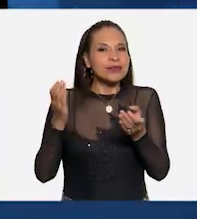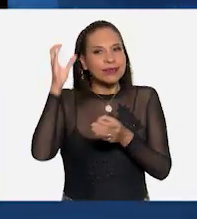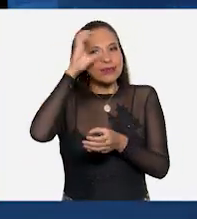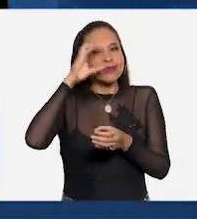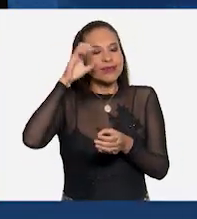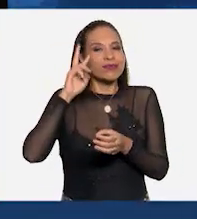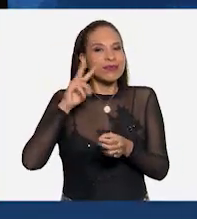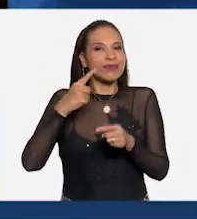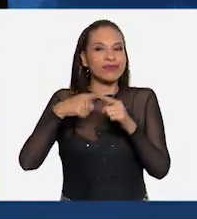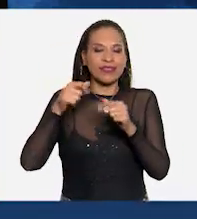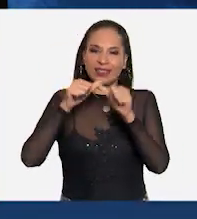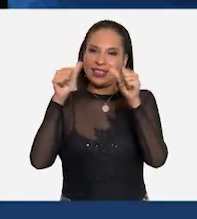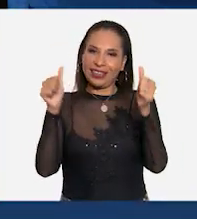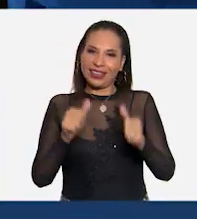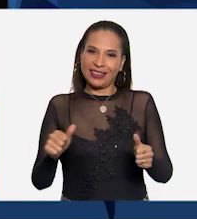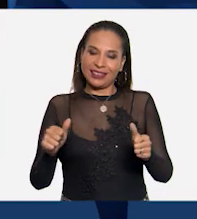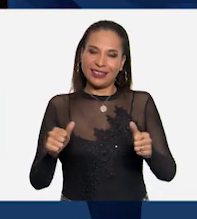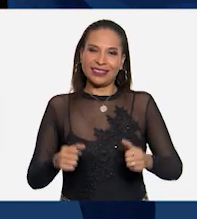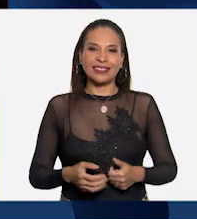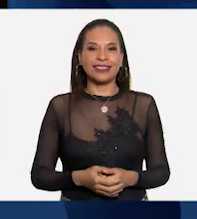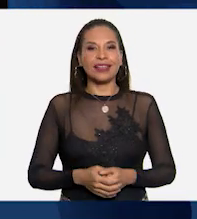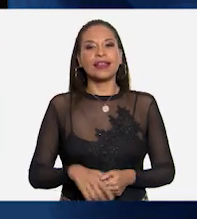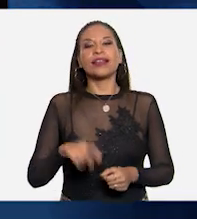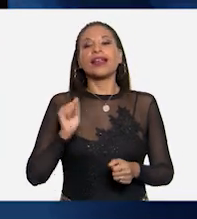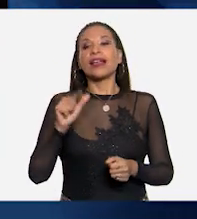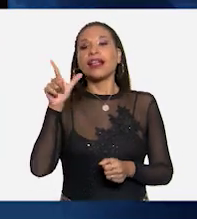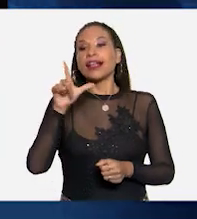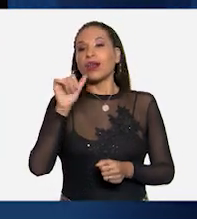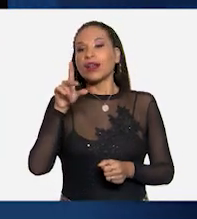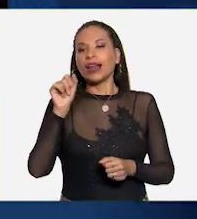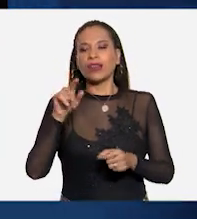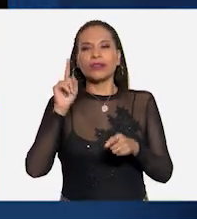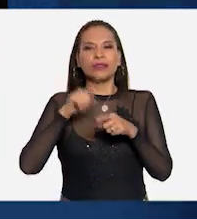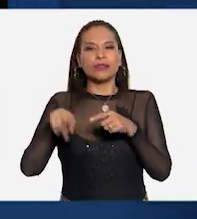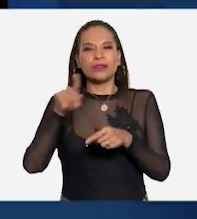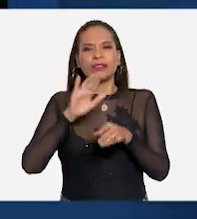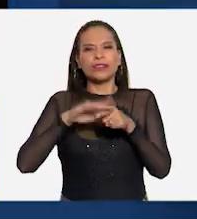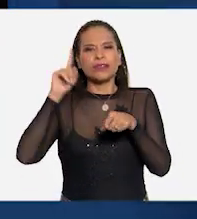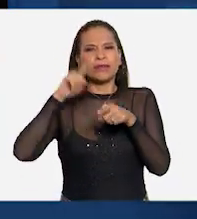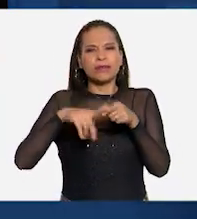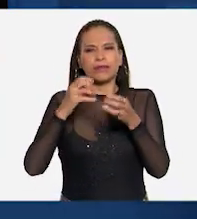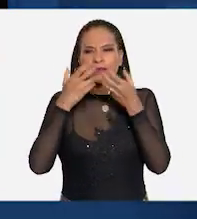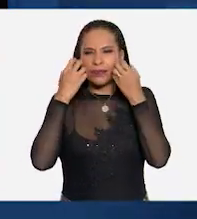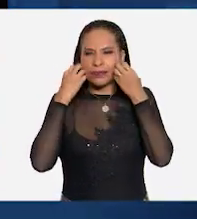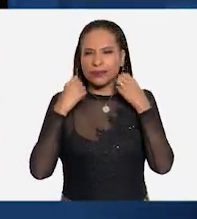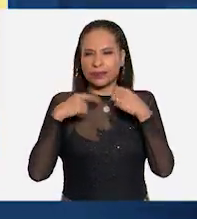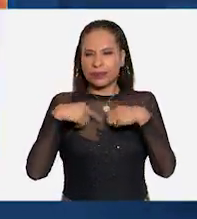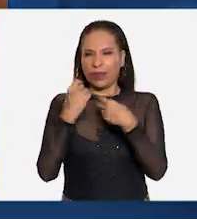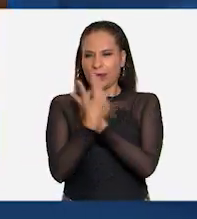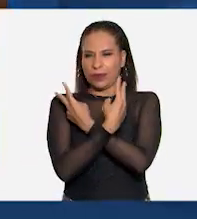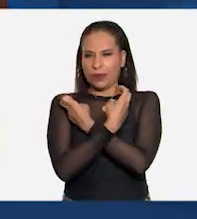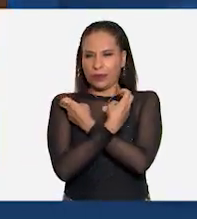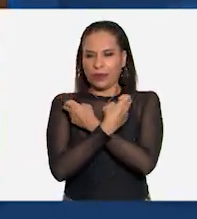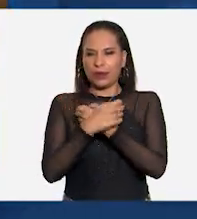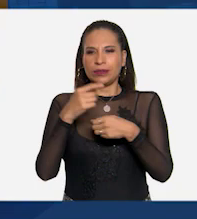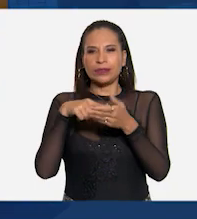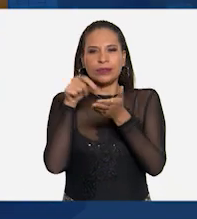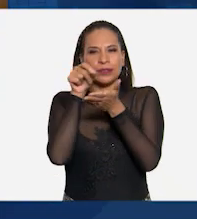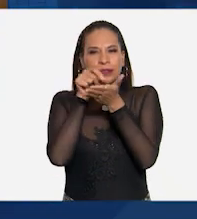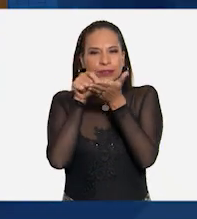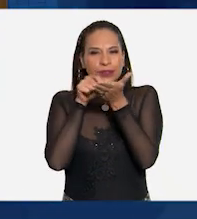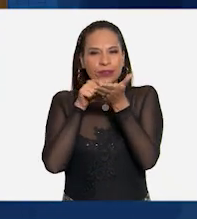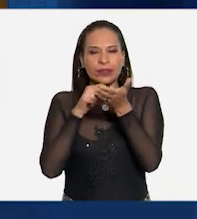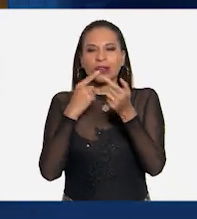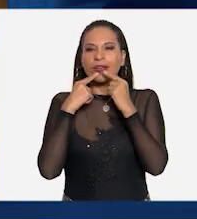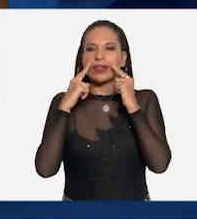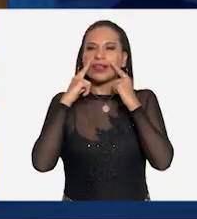científicas conformaron su arte. Leonardo arrancó la piel de los rostros de los cadáveres, delineó los músculos que mueven